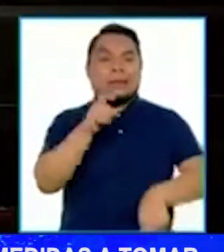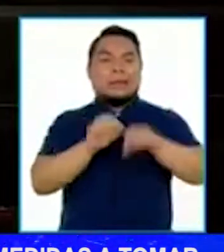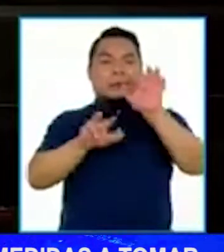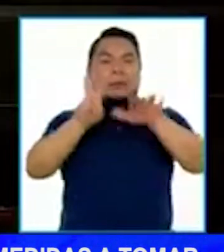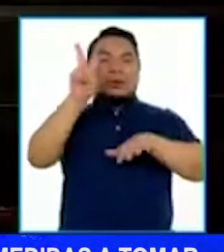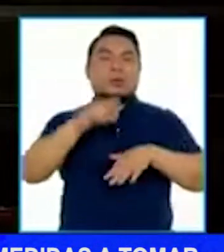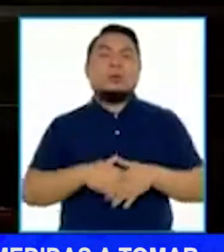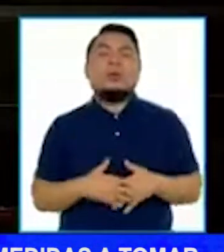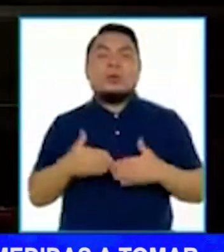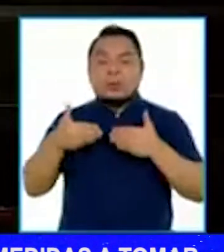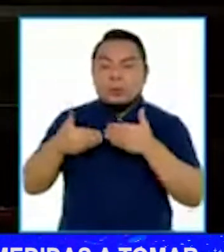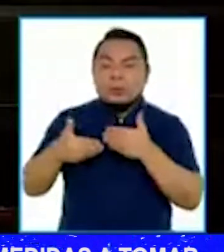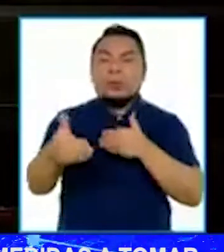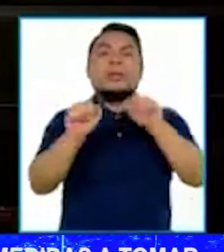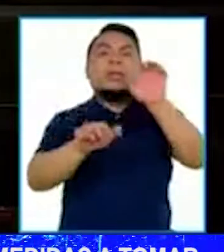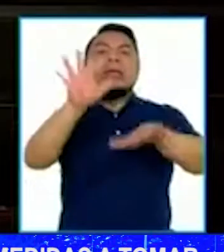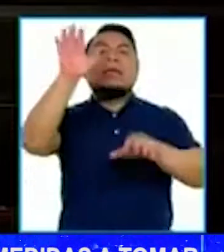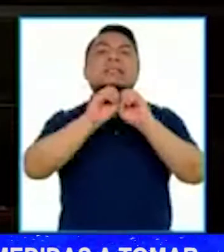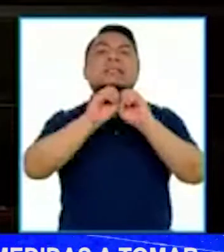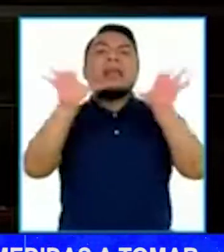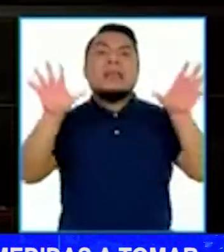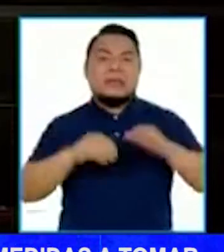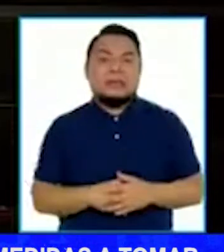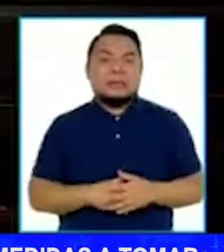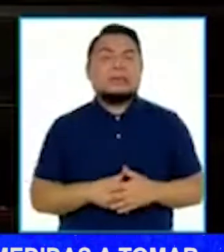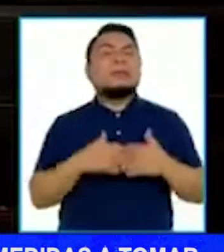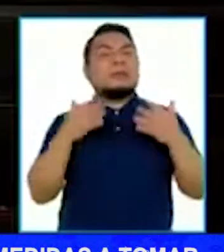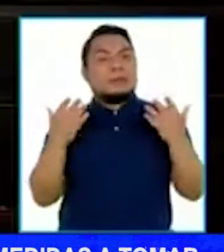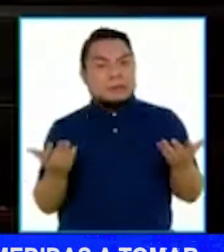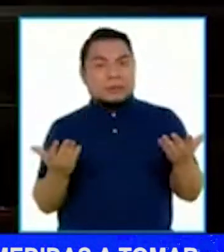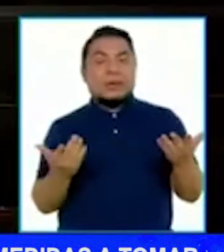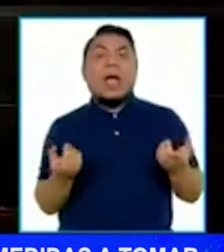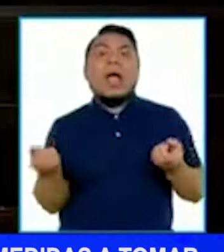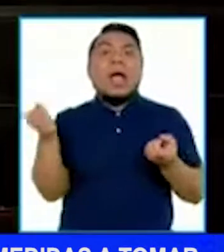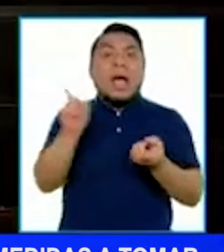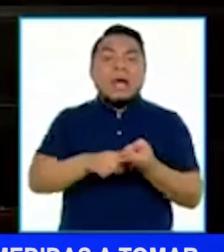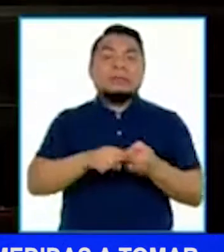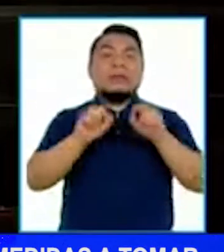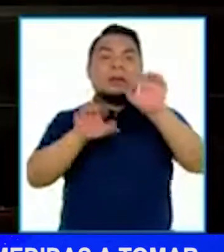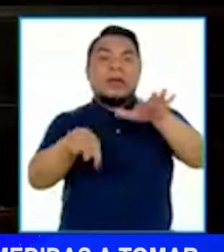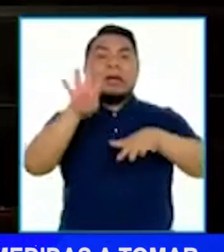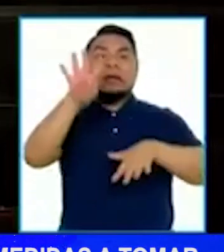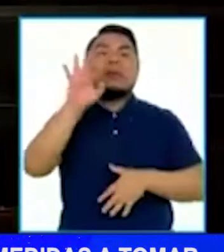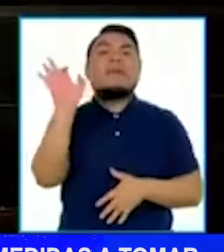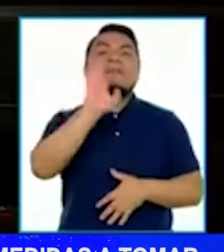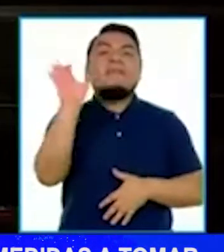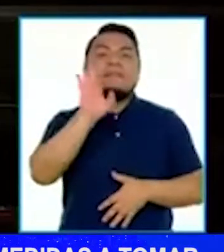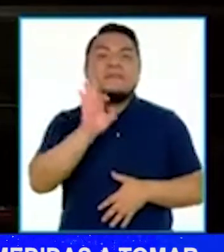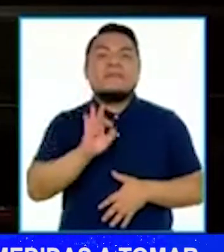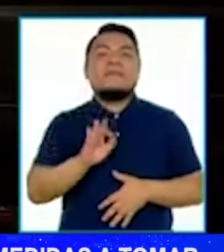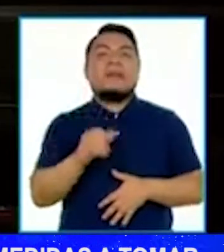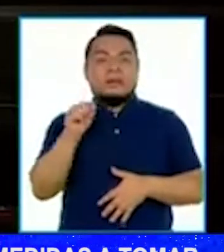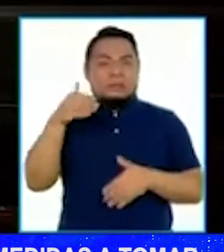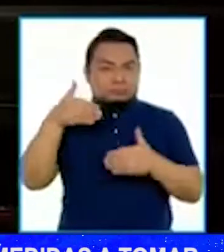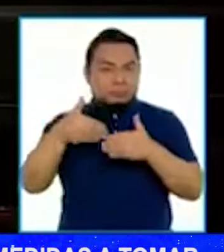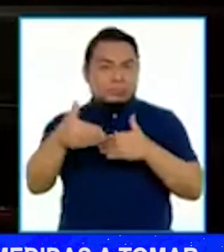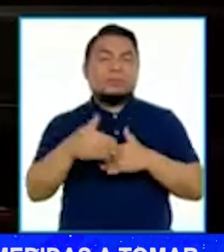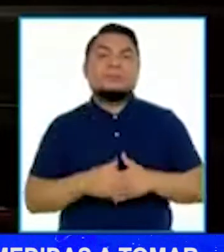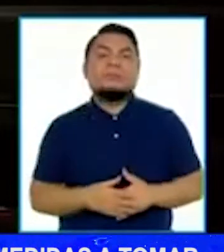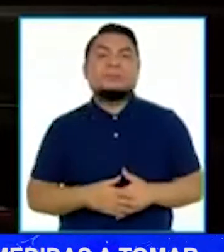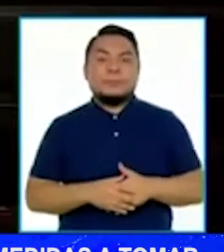00 horas por un periodo de 15 días, es decir, hasta el 14 de febrero